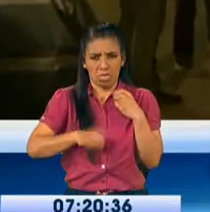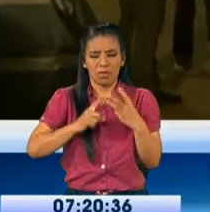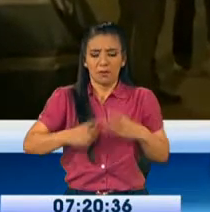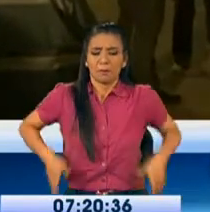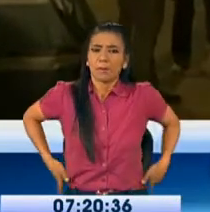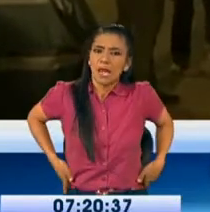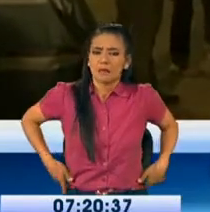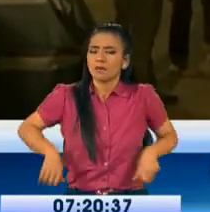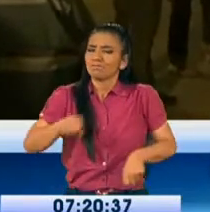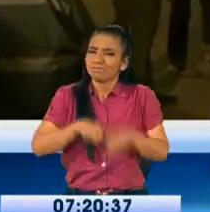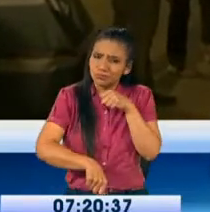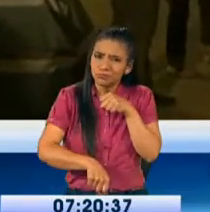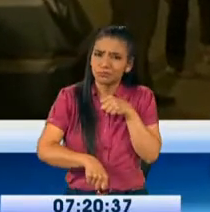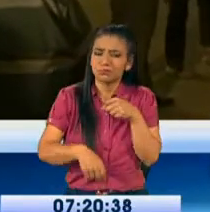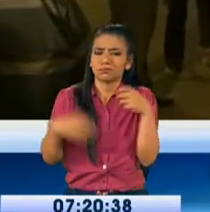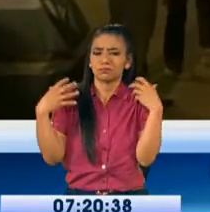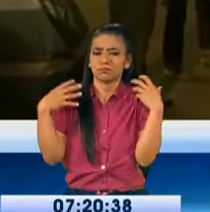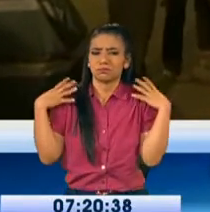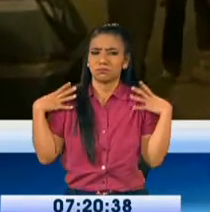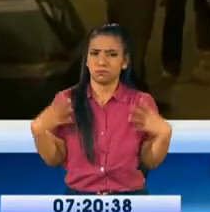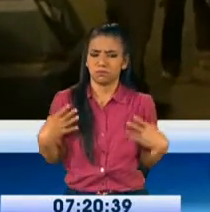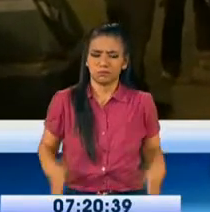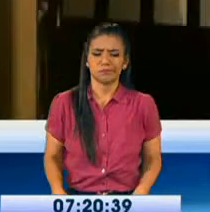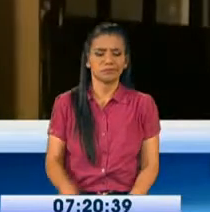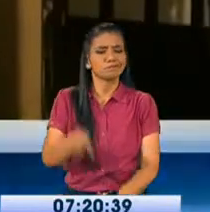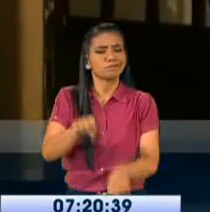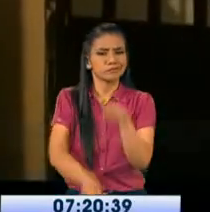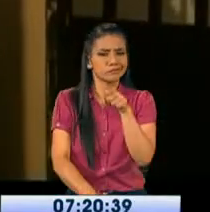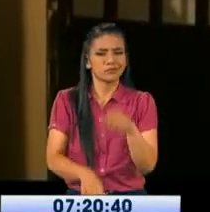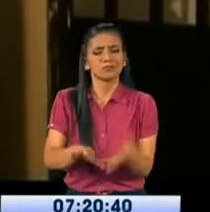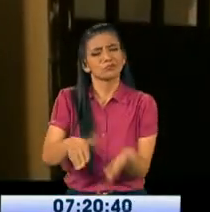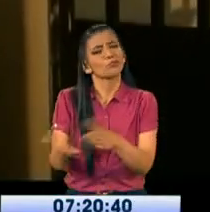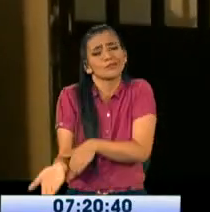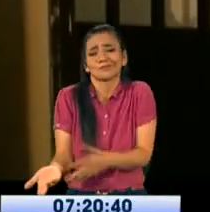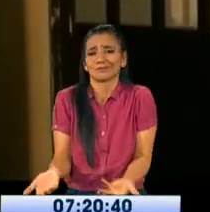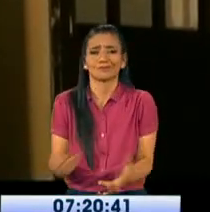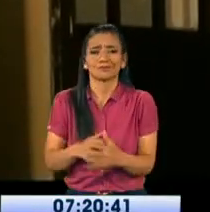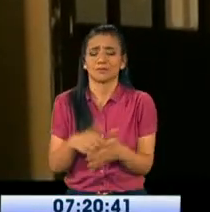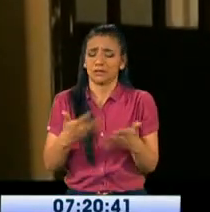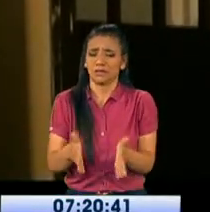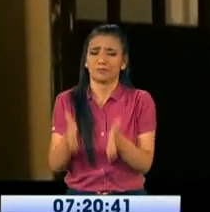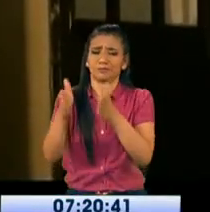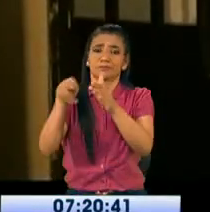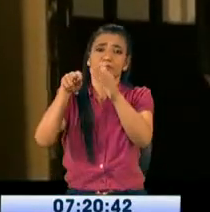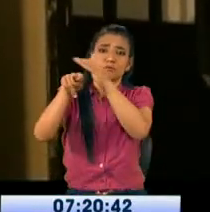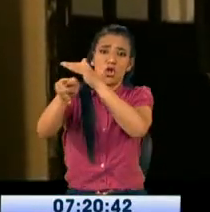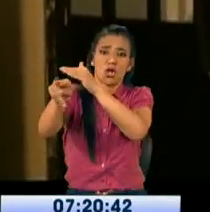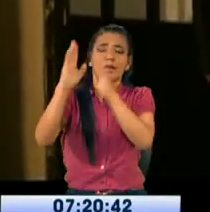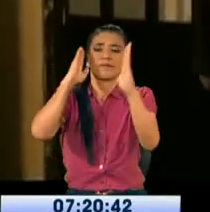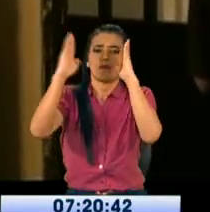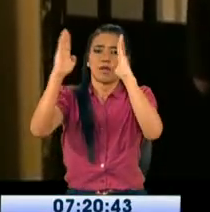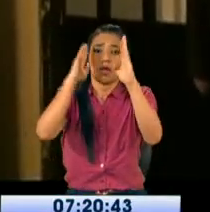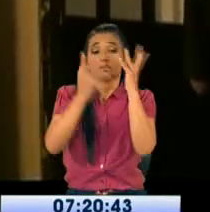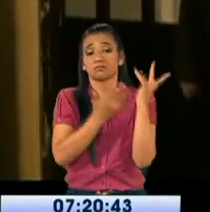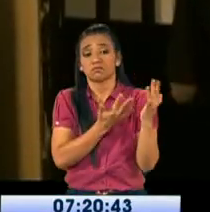pelvis, de las extremidades superior e inferior. Su cuerpo permanecerá en la morgue de Babahoyo hasta que algún